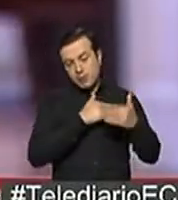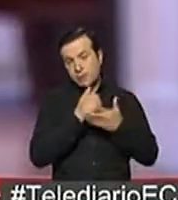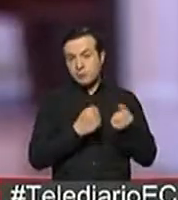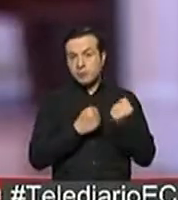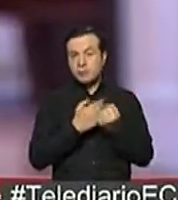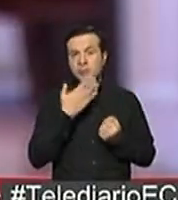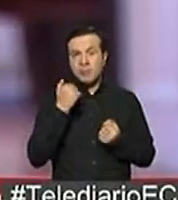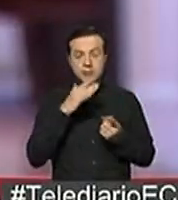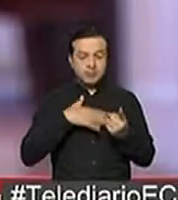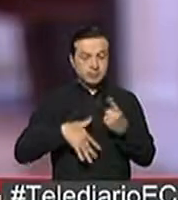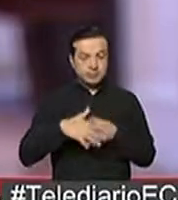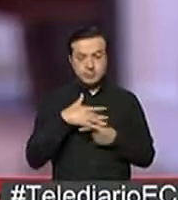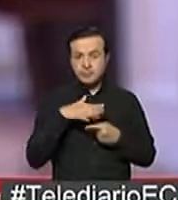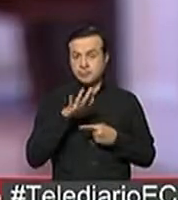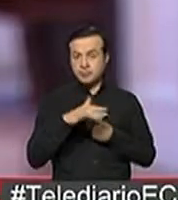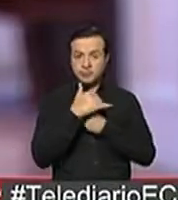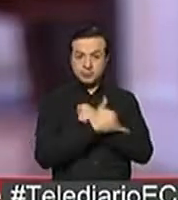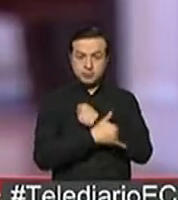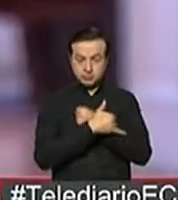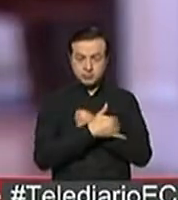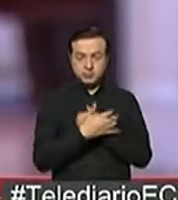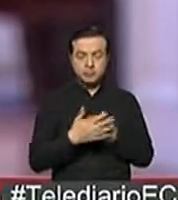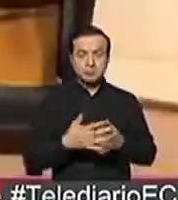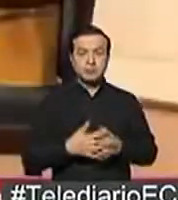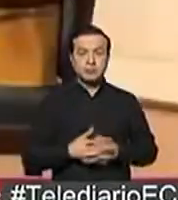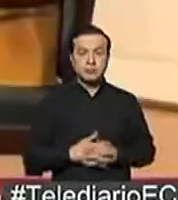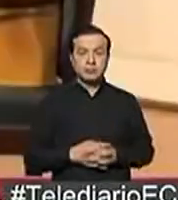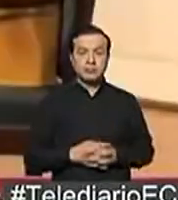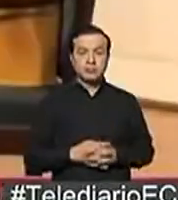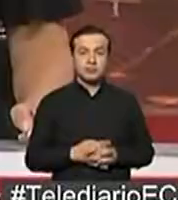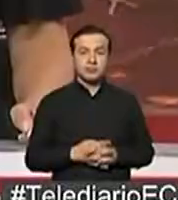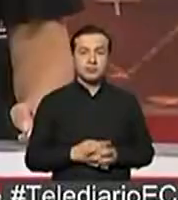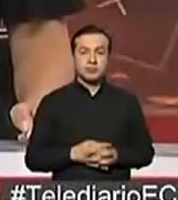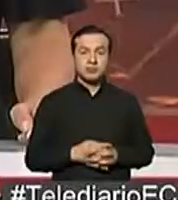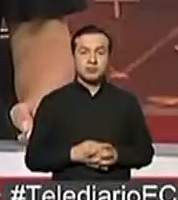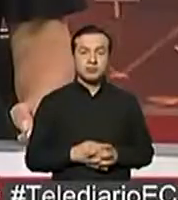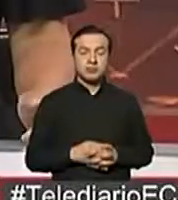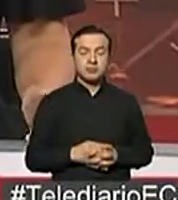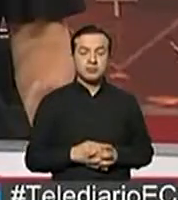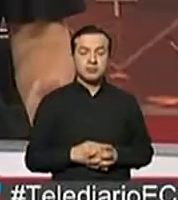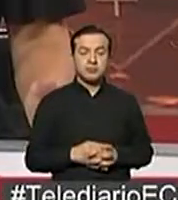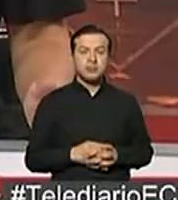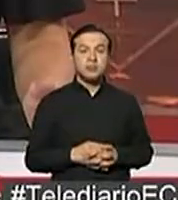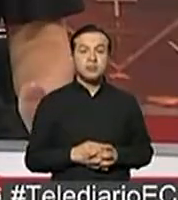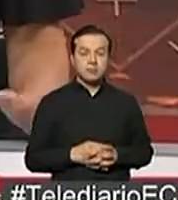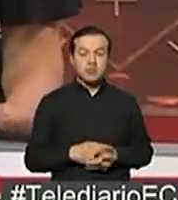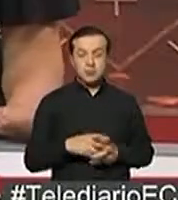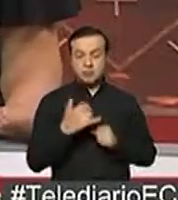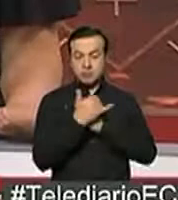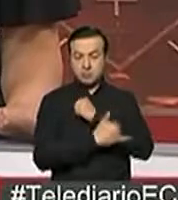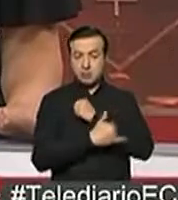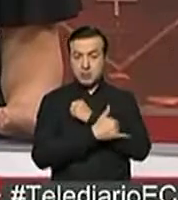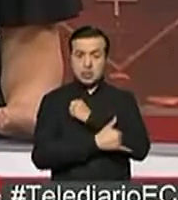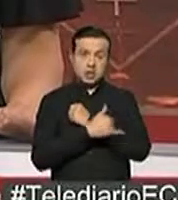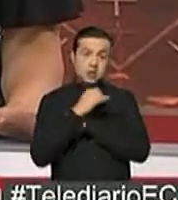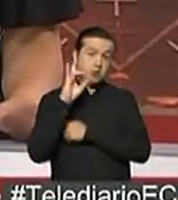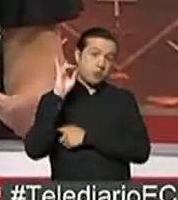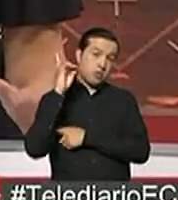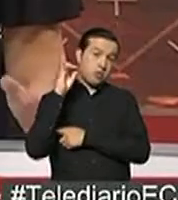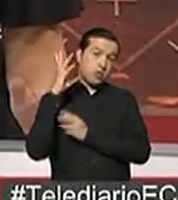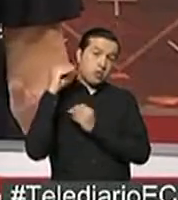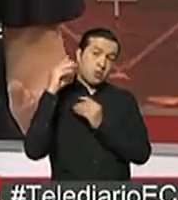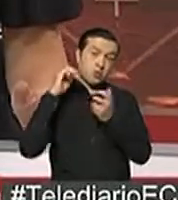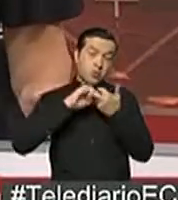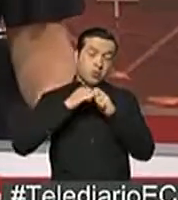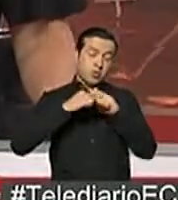mejorar la situación actual de su país. Paco Urbina, Medios Públicos. Mientras que Bolivia vuelve a vivir una jornada llena